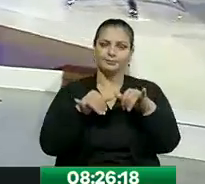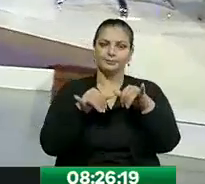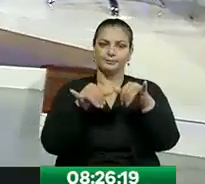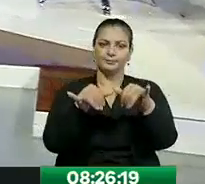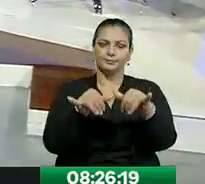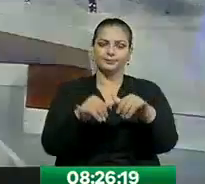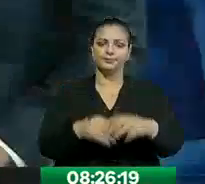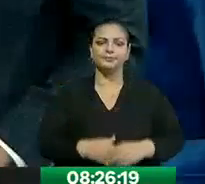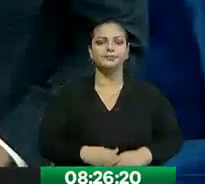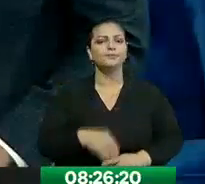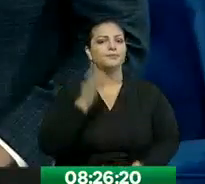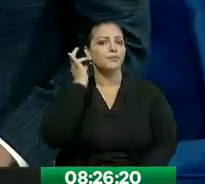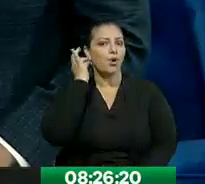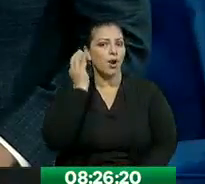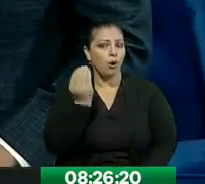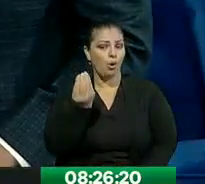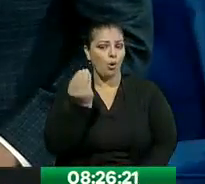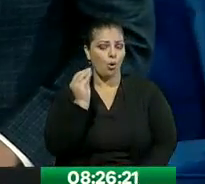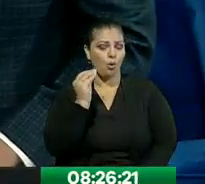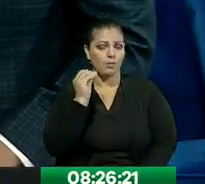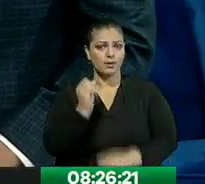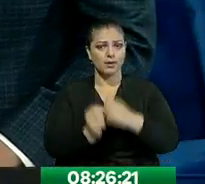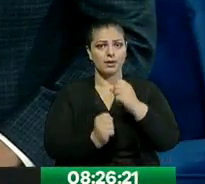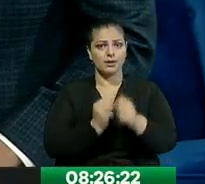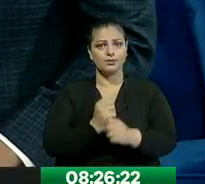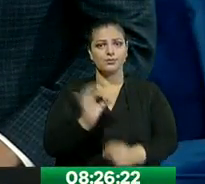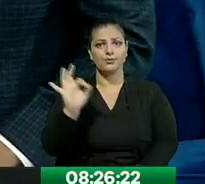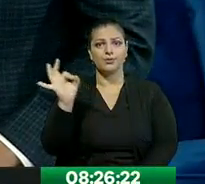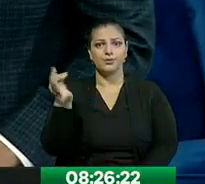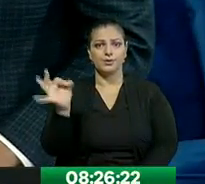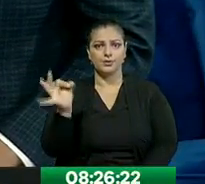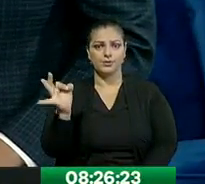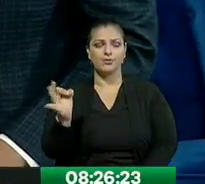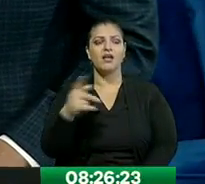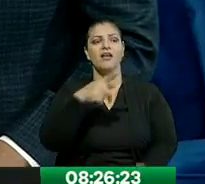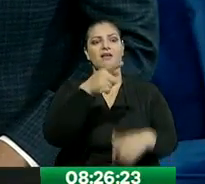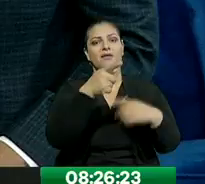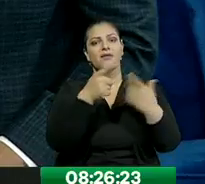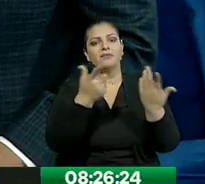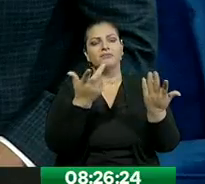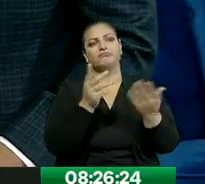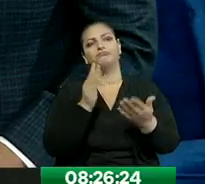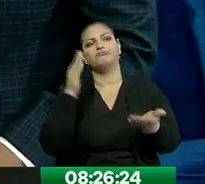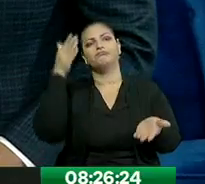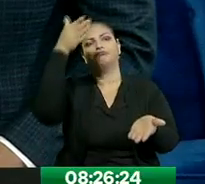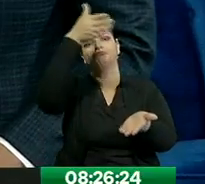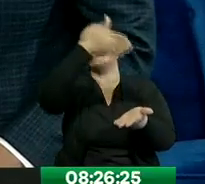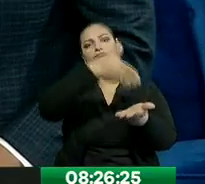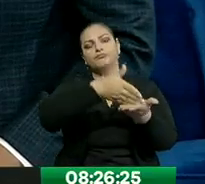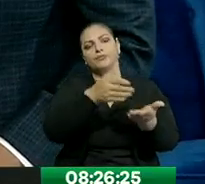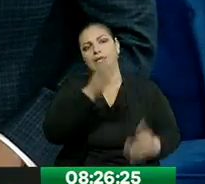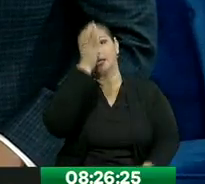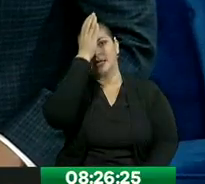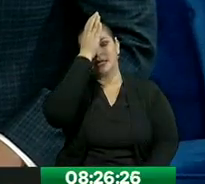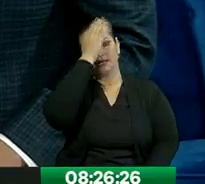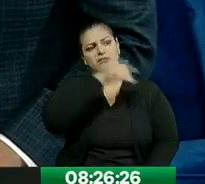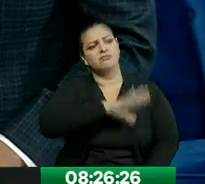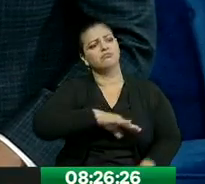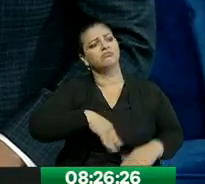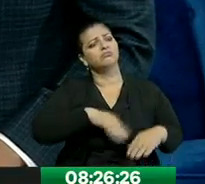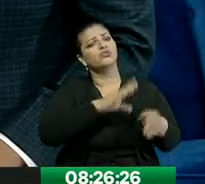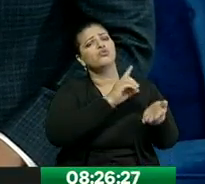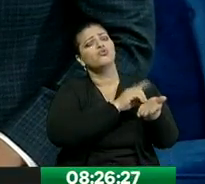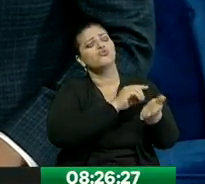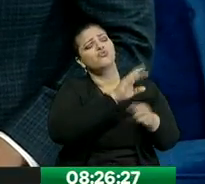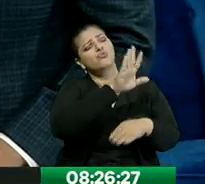Una joven de 19 años de edad murió luego que asistiera a una clínica clandestina a efectuarse un aborto. Este lamentable